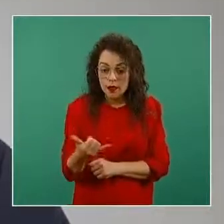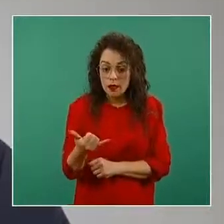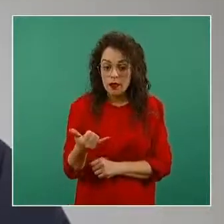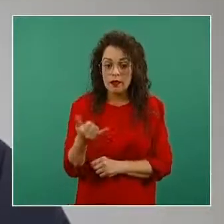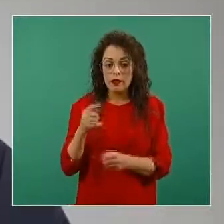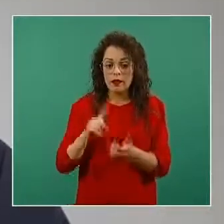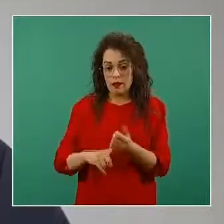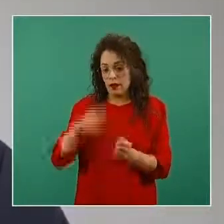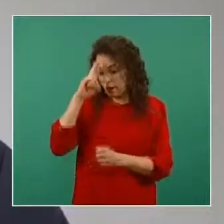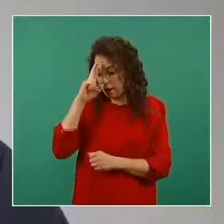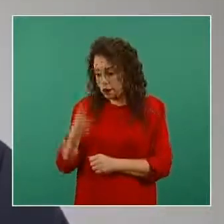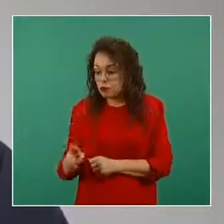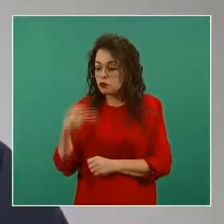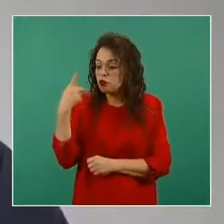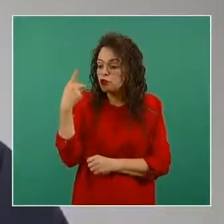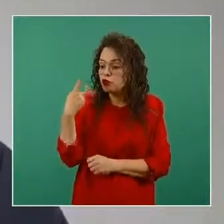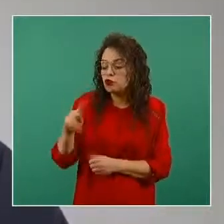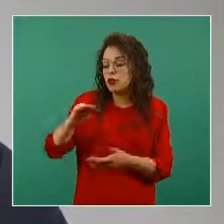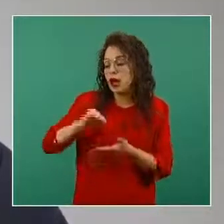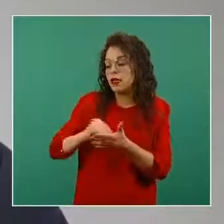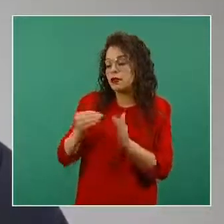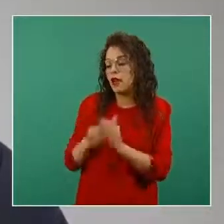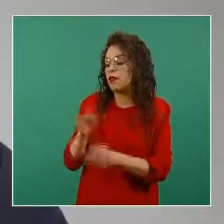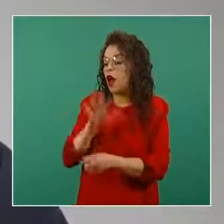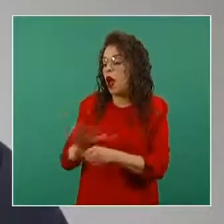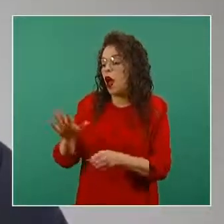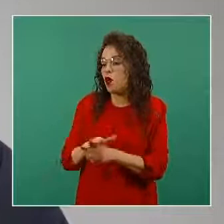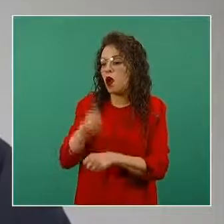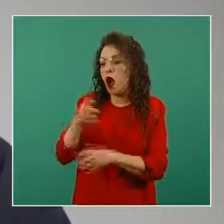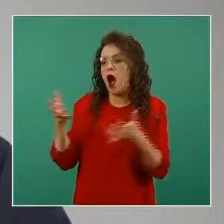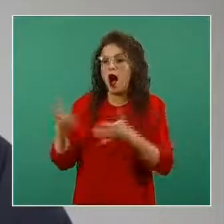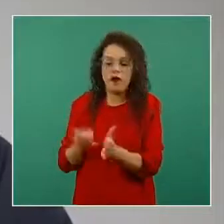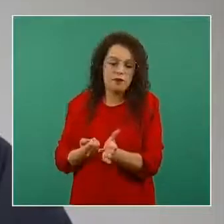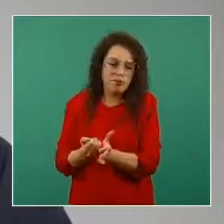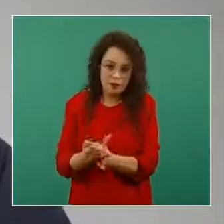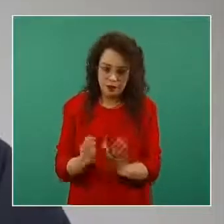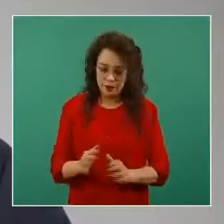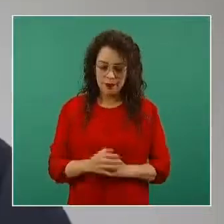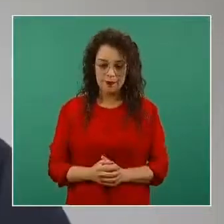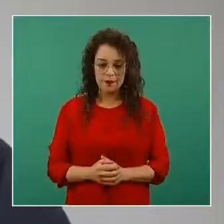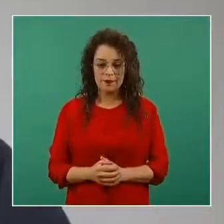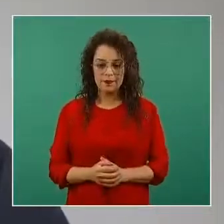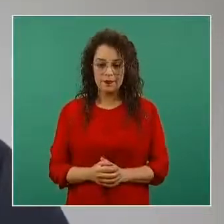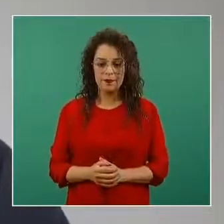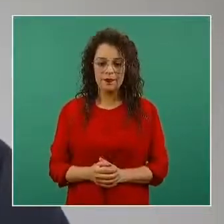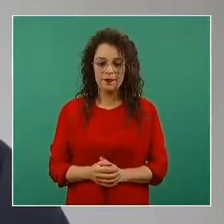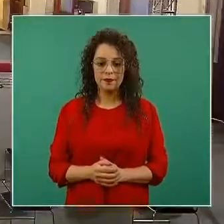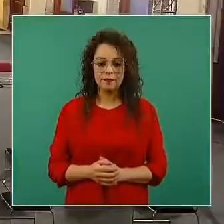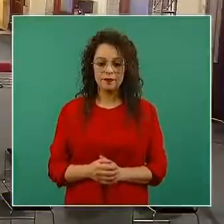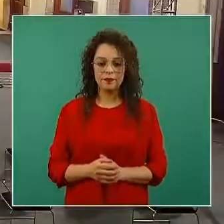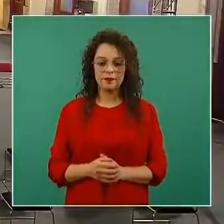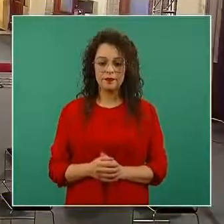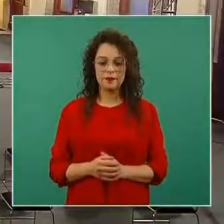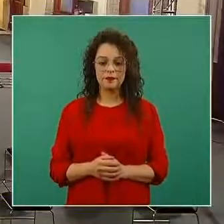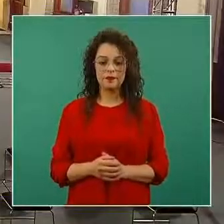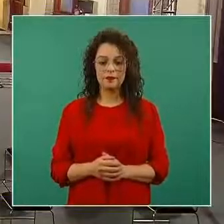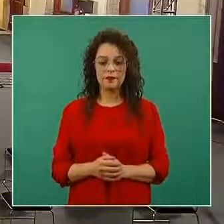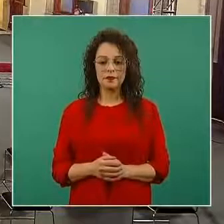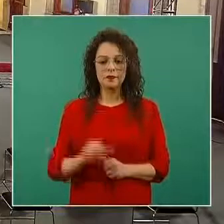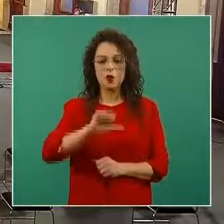que de manera local se haya implementado, ¿no? No sé si me puedes recordar la siguiente pregunta, por